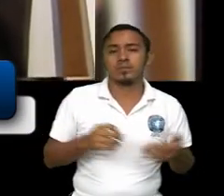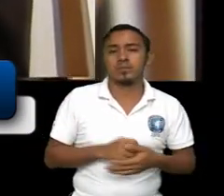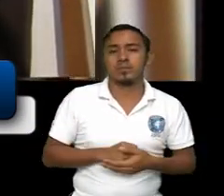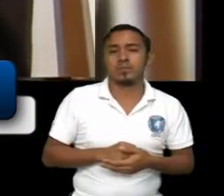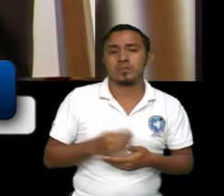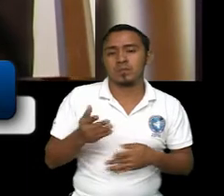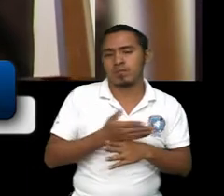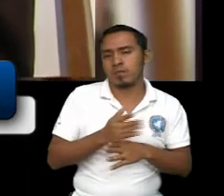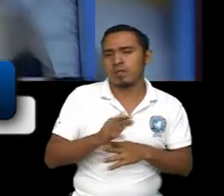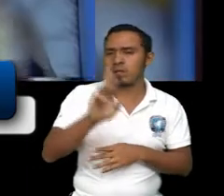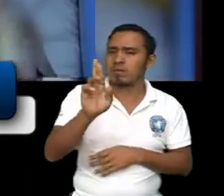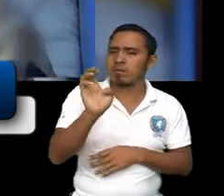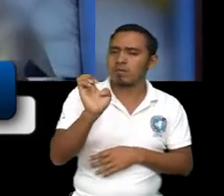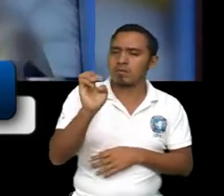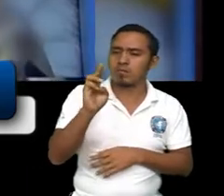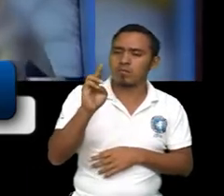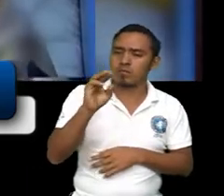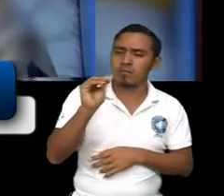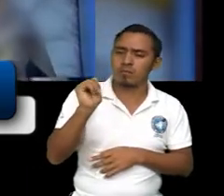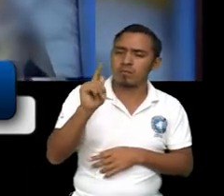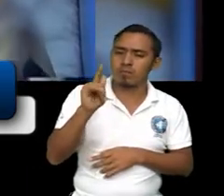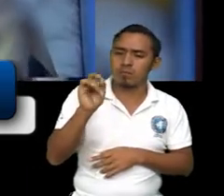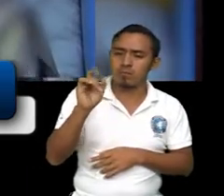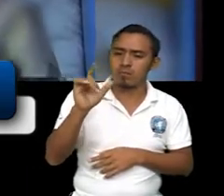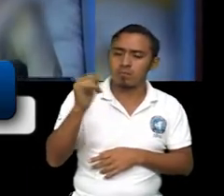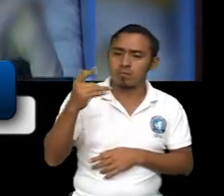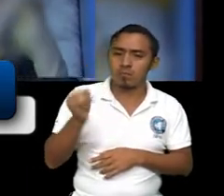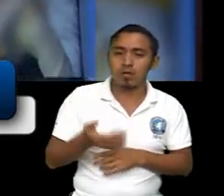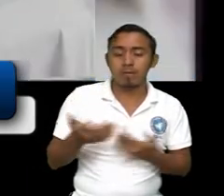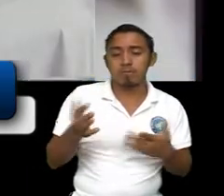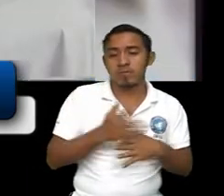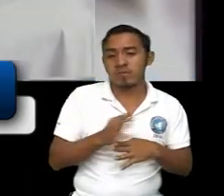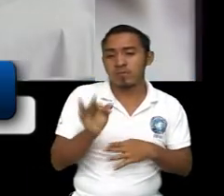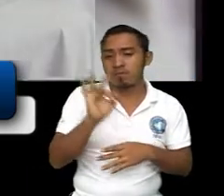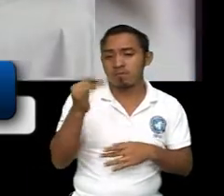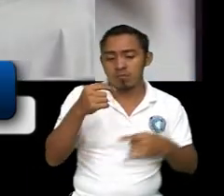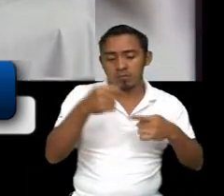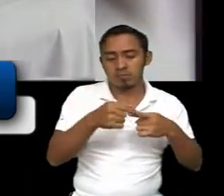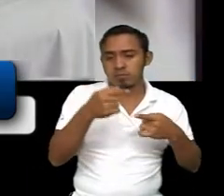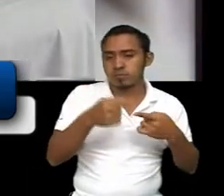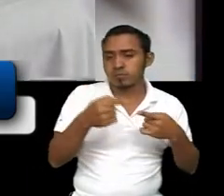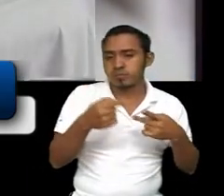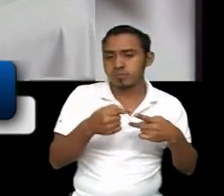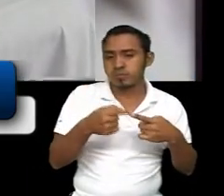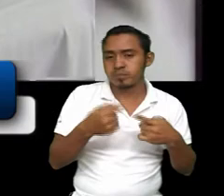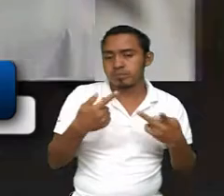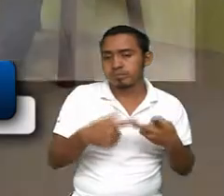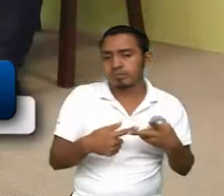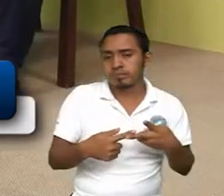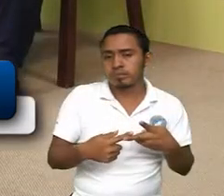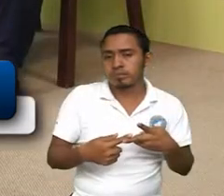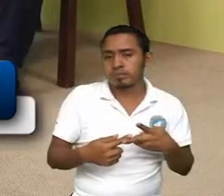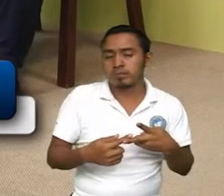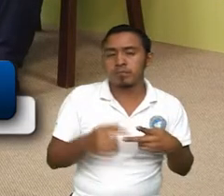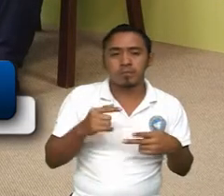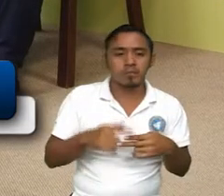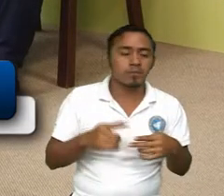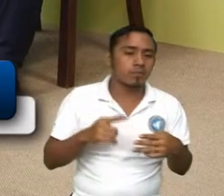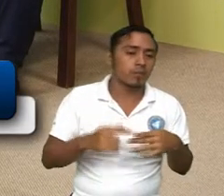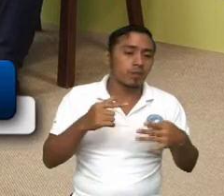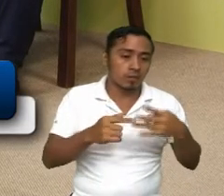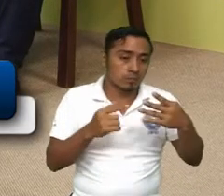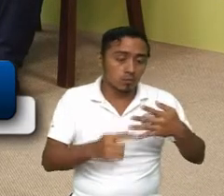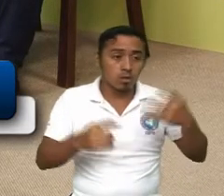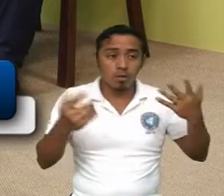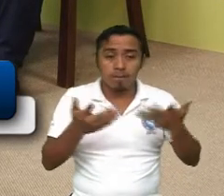los reumatólogos nos ayudan que por ejemplo el uso de metotrexato o utilizar otros como de la hidróxido cloroquina que van a tratar